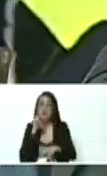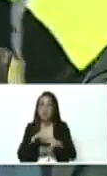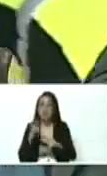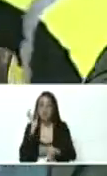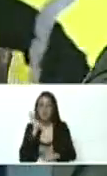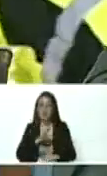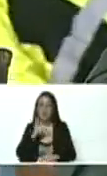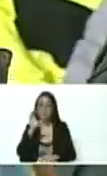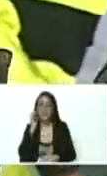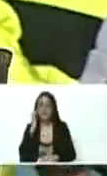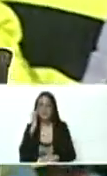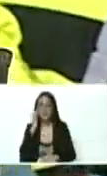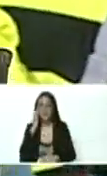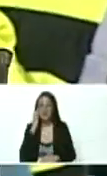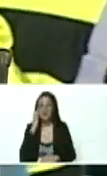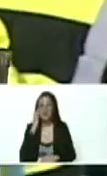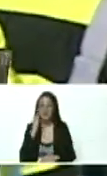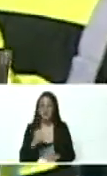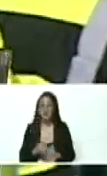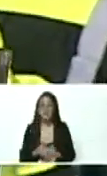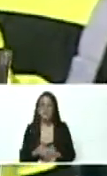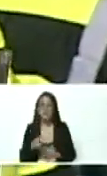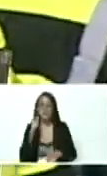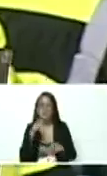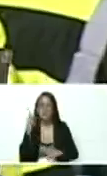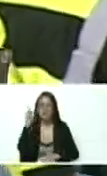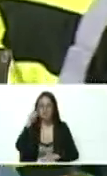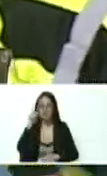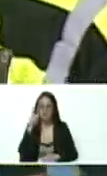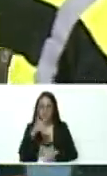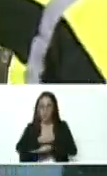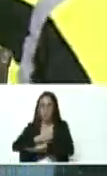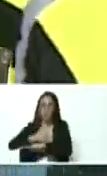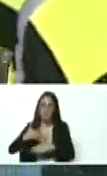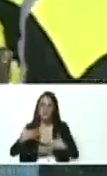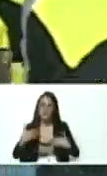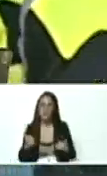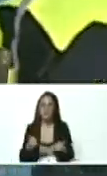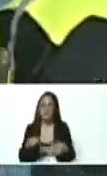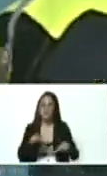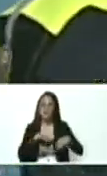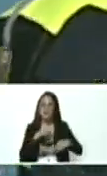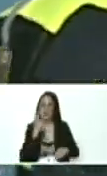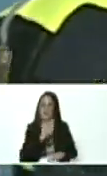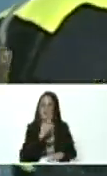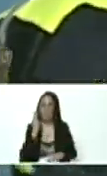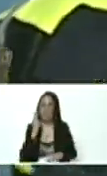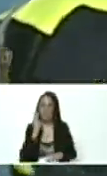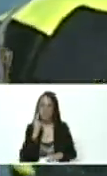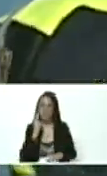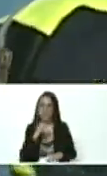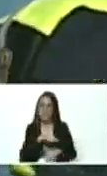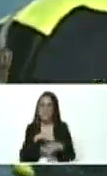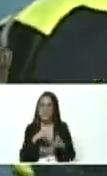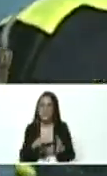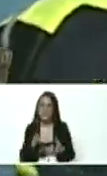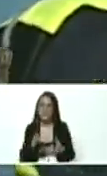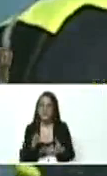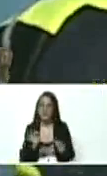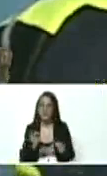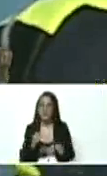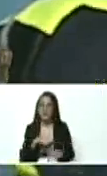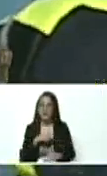la patria, del magisterio, del personal docente. Las autoridades de salud asumieron un compromiso con la ministra Magali y